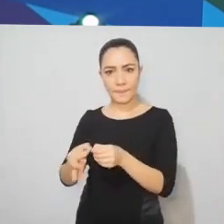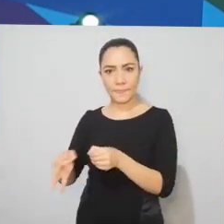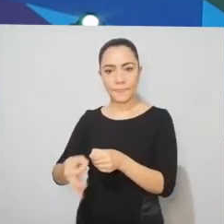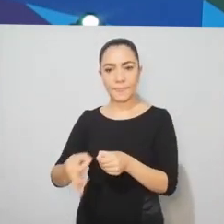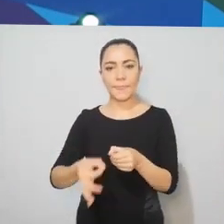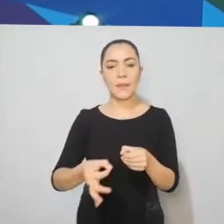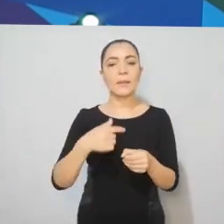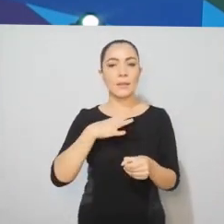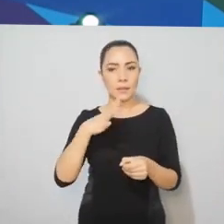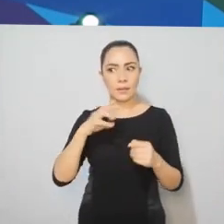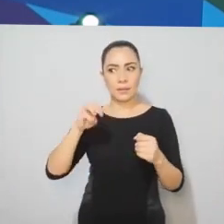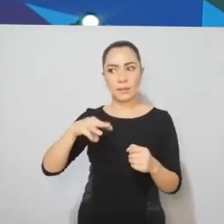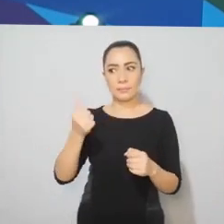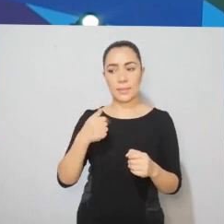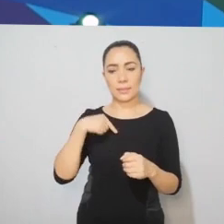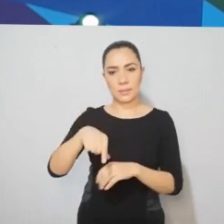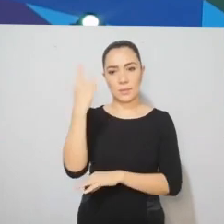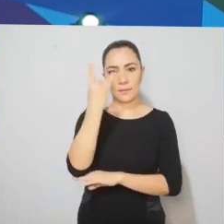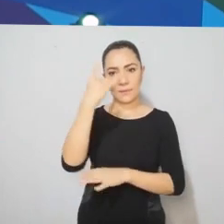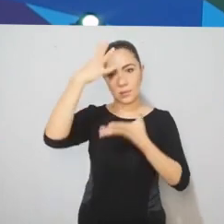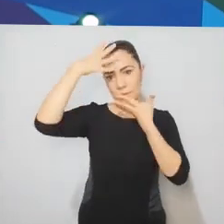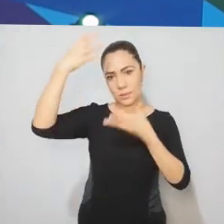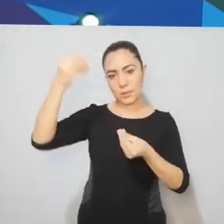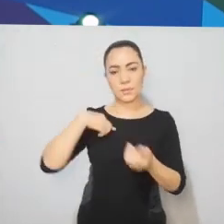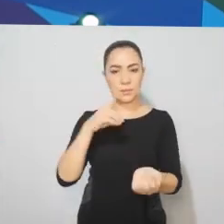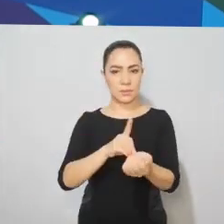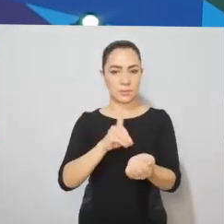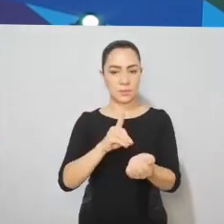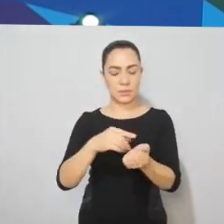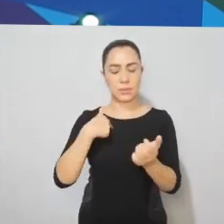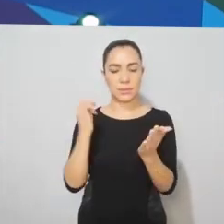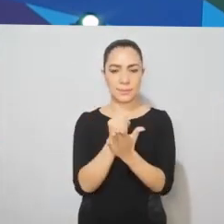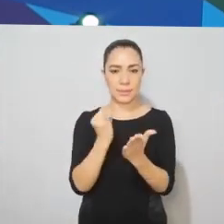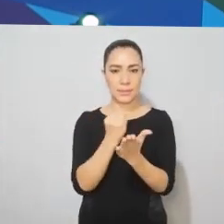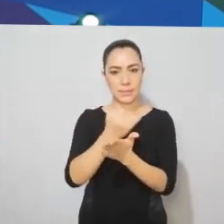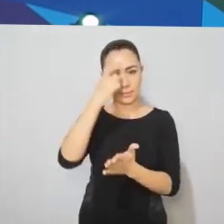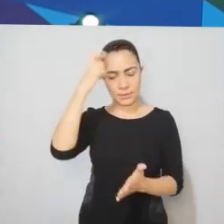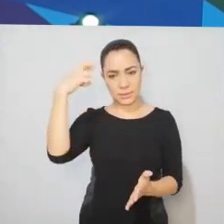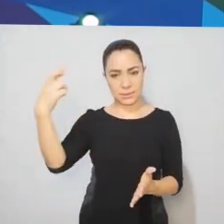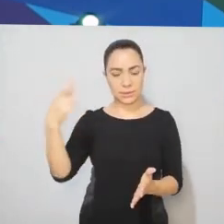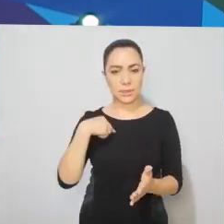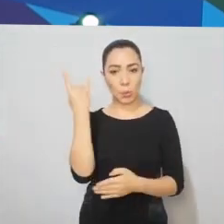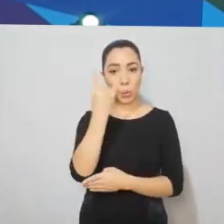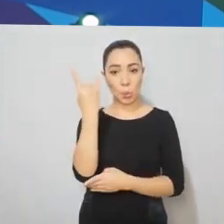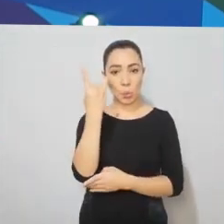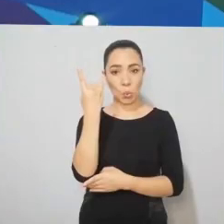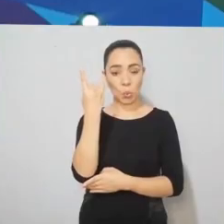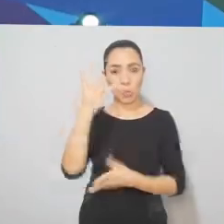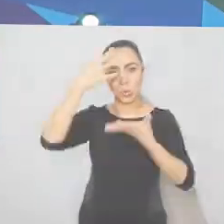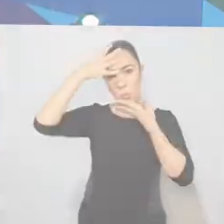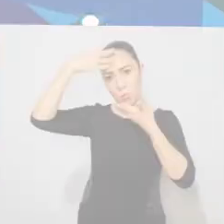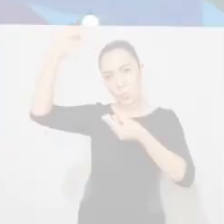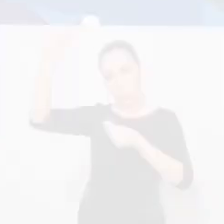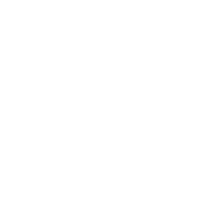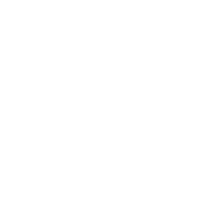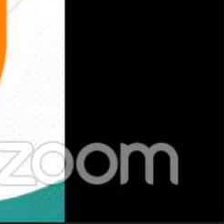una maestría en la Universidad de San Carlos y un doctorado en investigación en psicología de la Universidad de San Carlos.